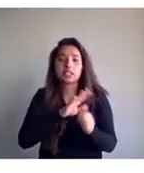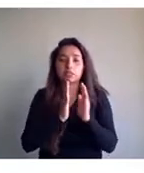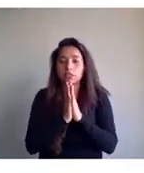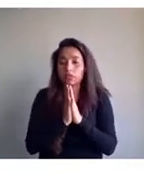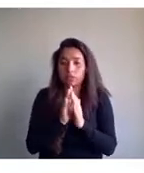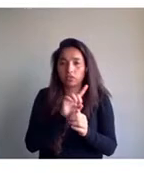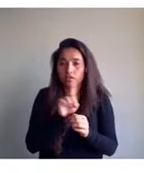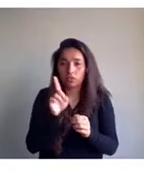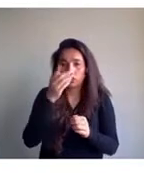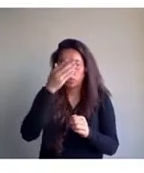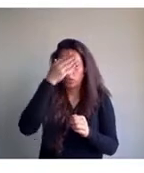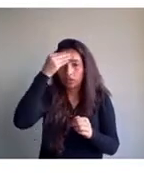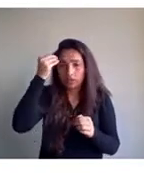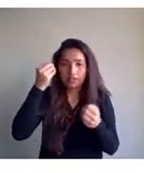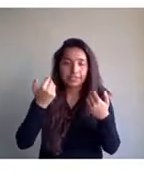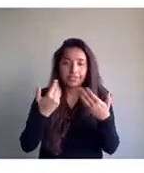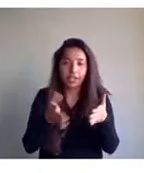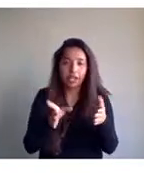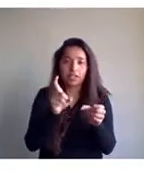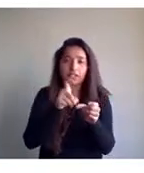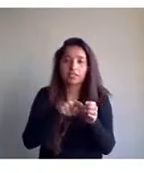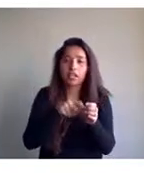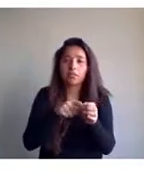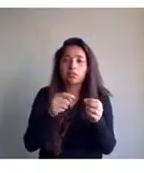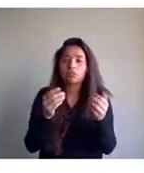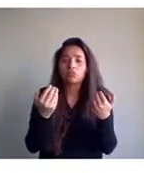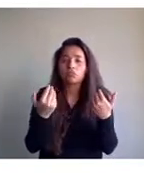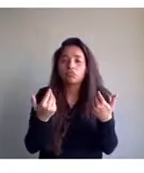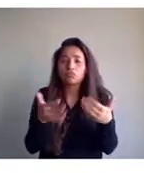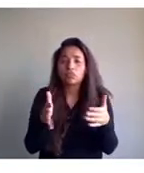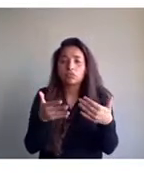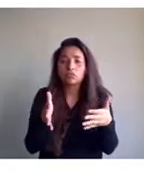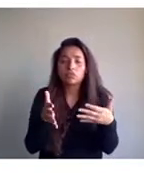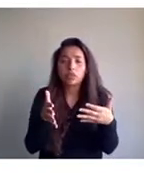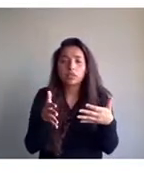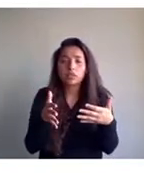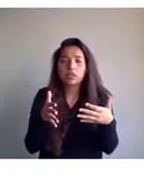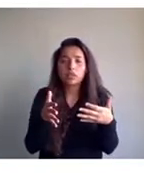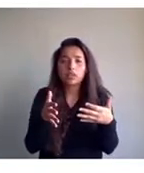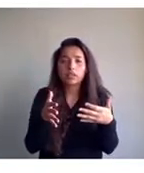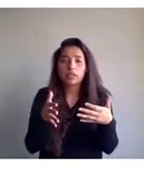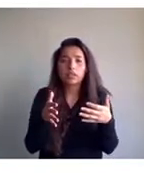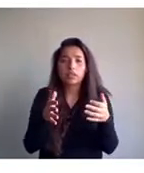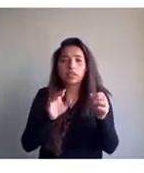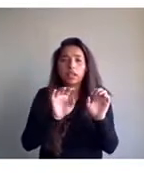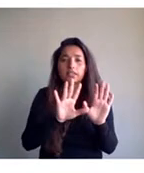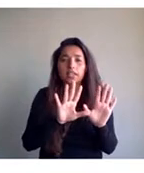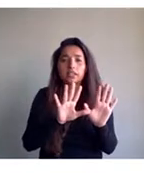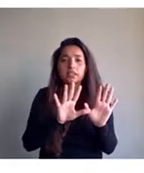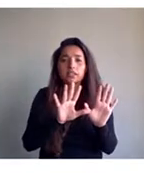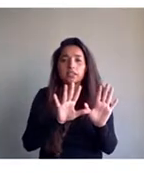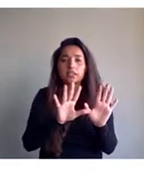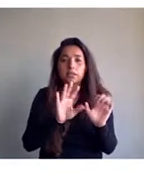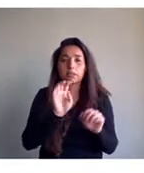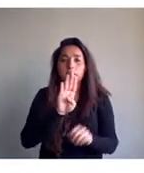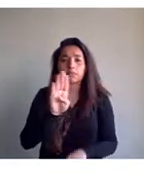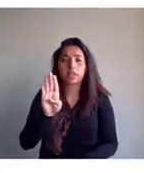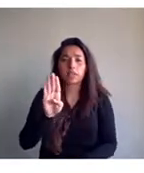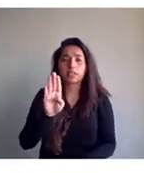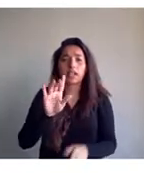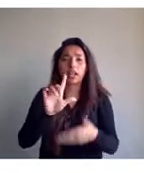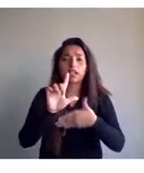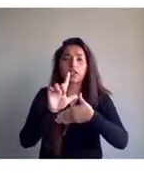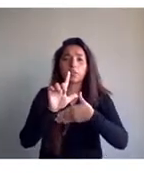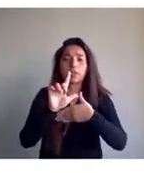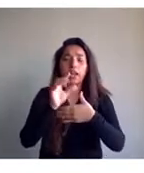ingresar al link de conexión de la charla de las 10 de la mañana ves varis latinoamérica desde la mirada de